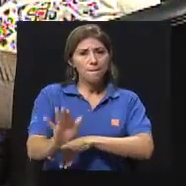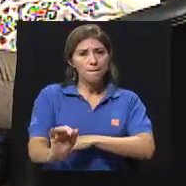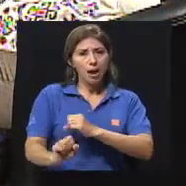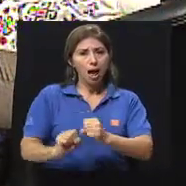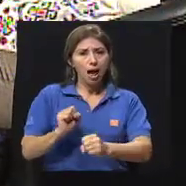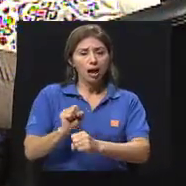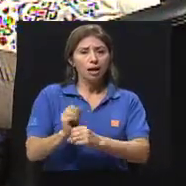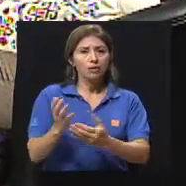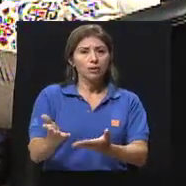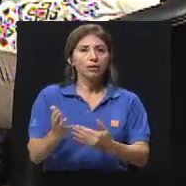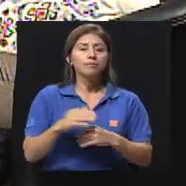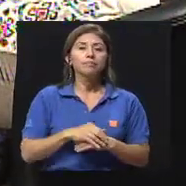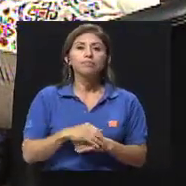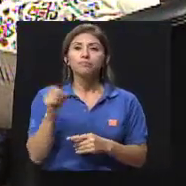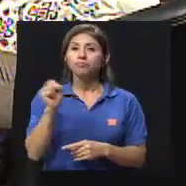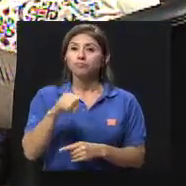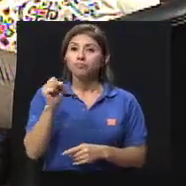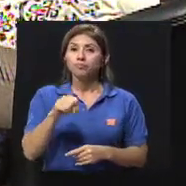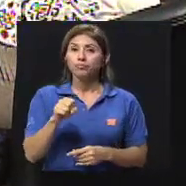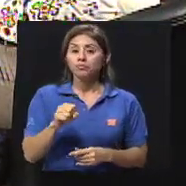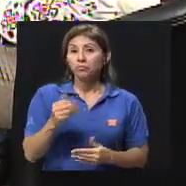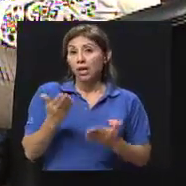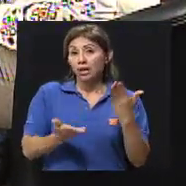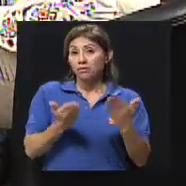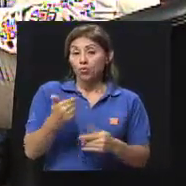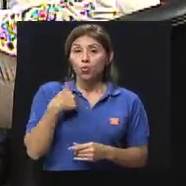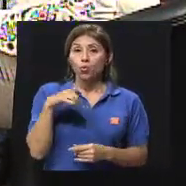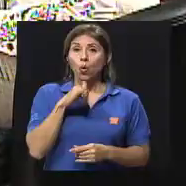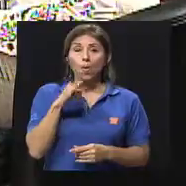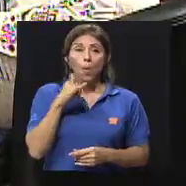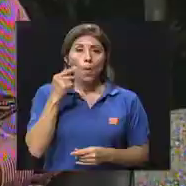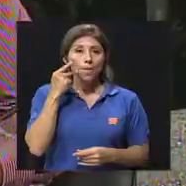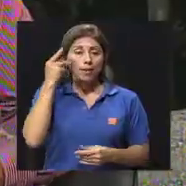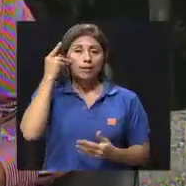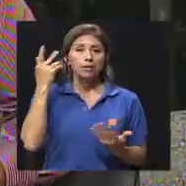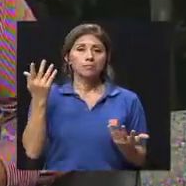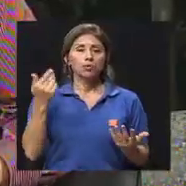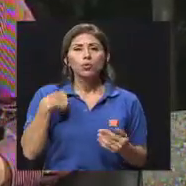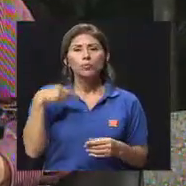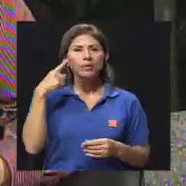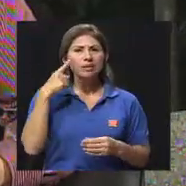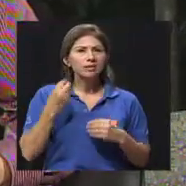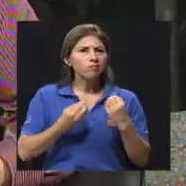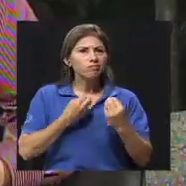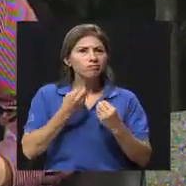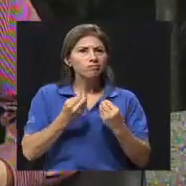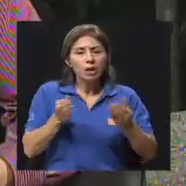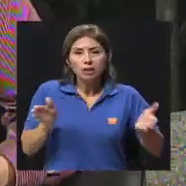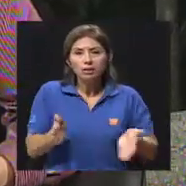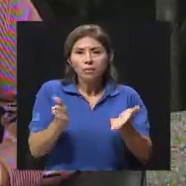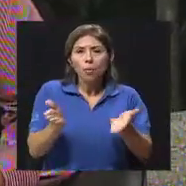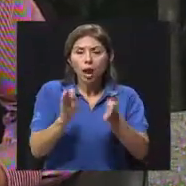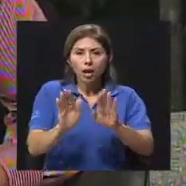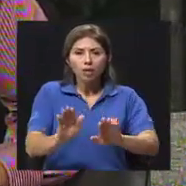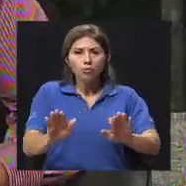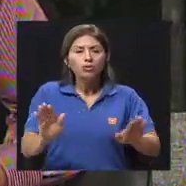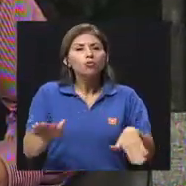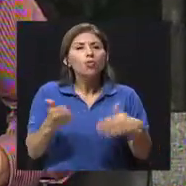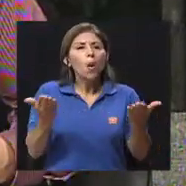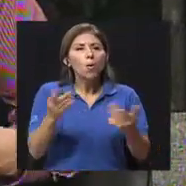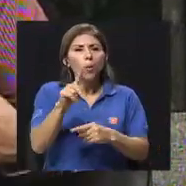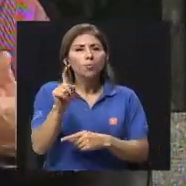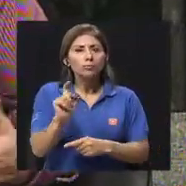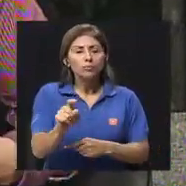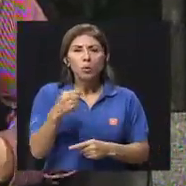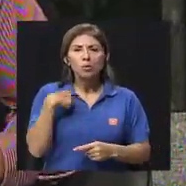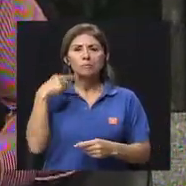es que probablemente cuando uno como padre piensa en cómo estimular a los niños, pues uno